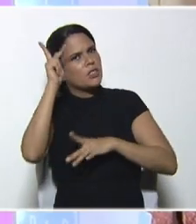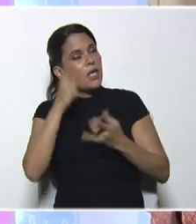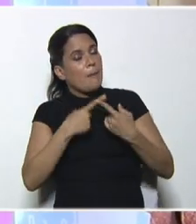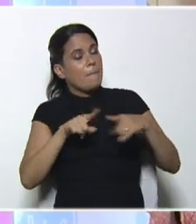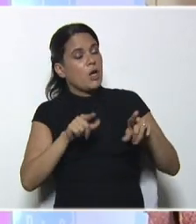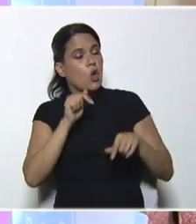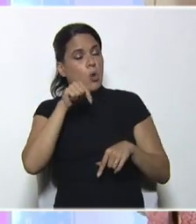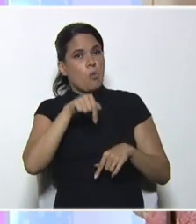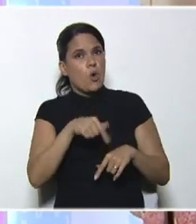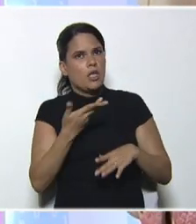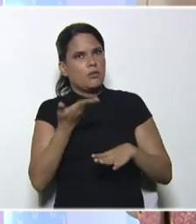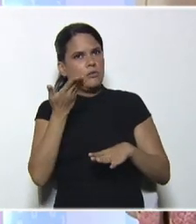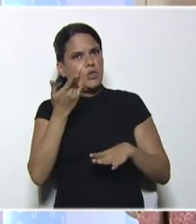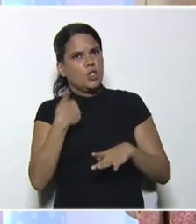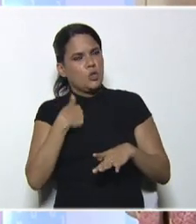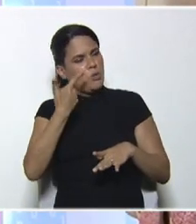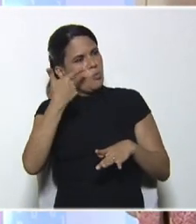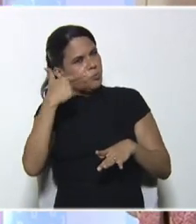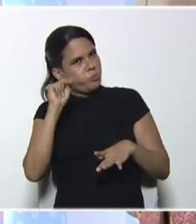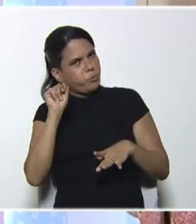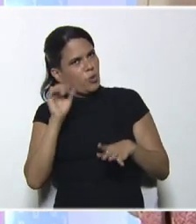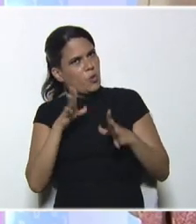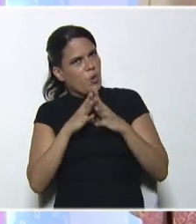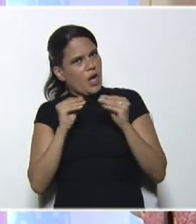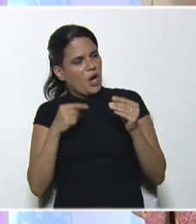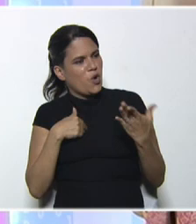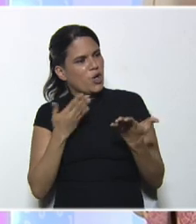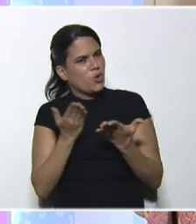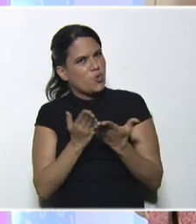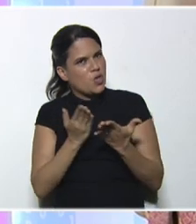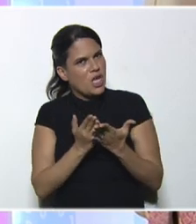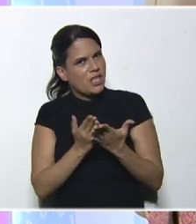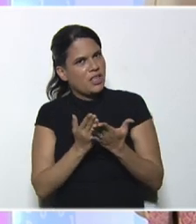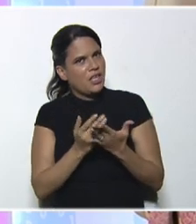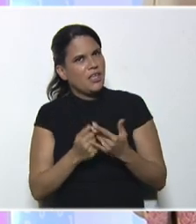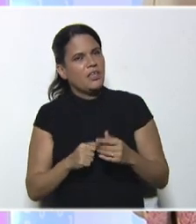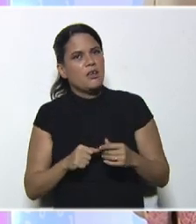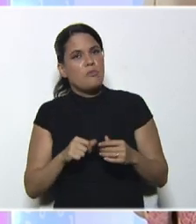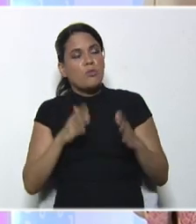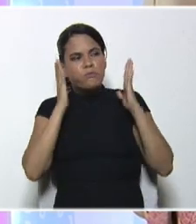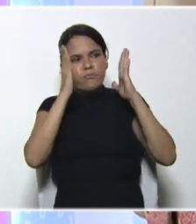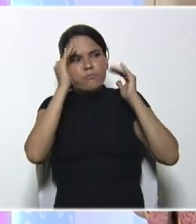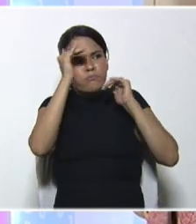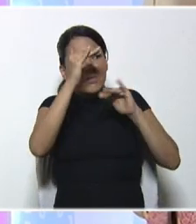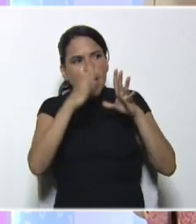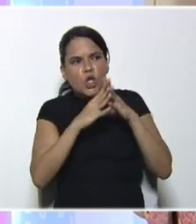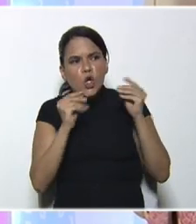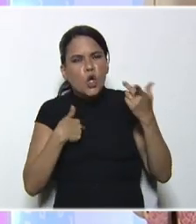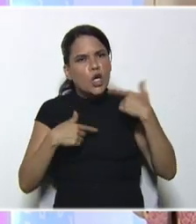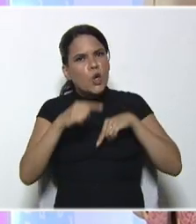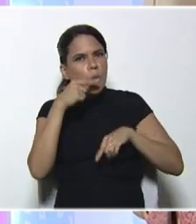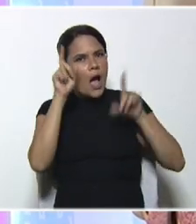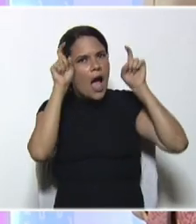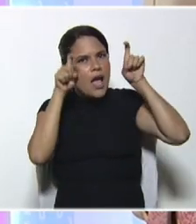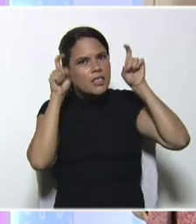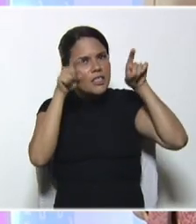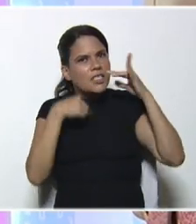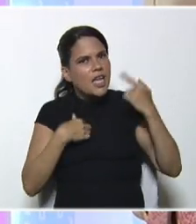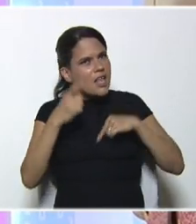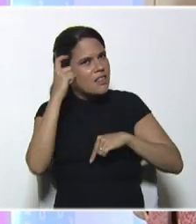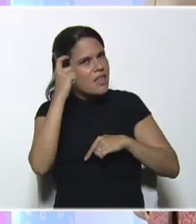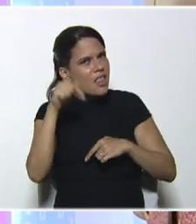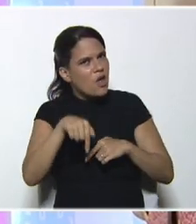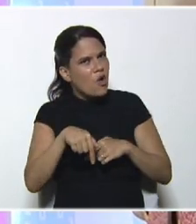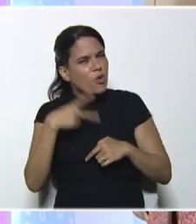como es tan interesante, yo voy a dejar a todos nuestros estudiantes muy atentos a todo lo que nos va a enseñar el día de